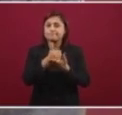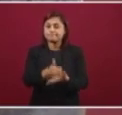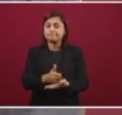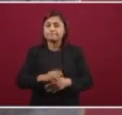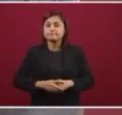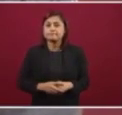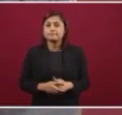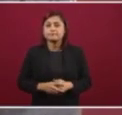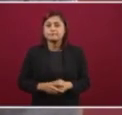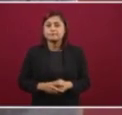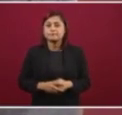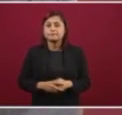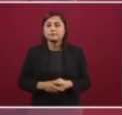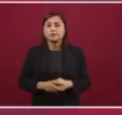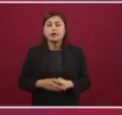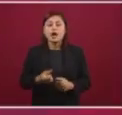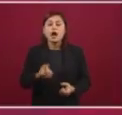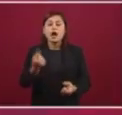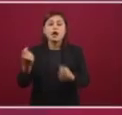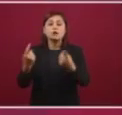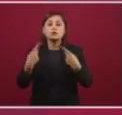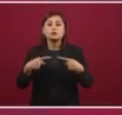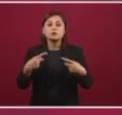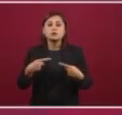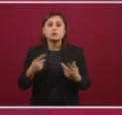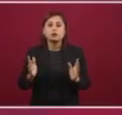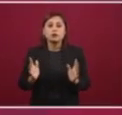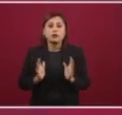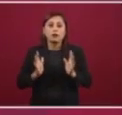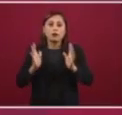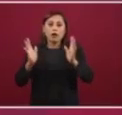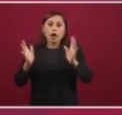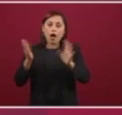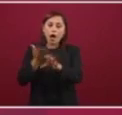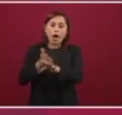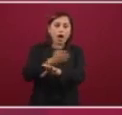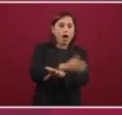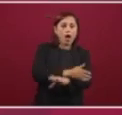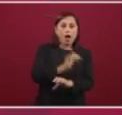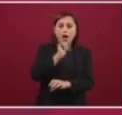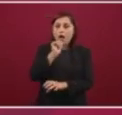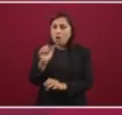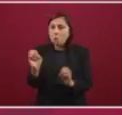sorprenderse si antes no se hacía, que ahora se haga,